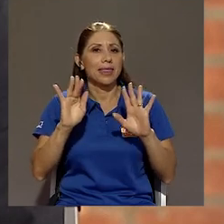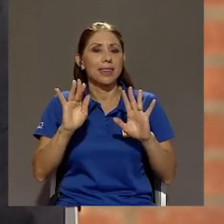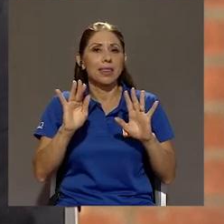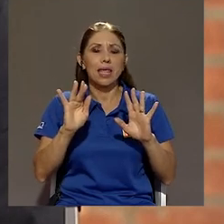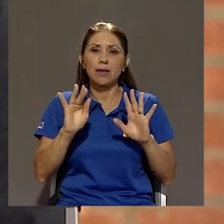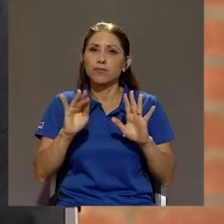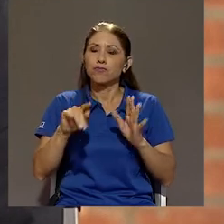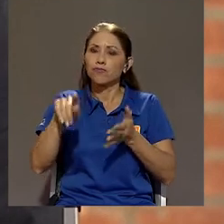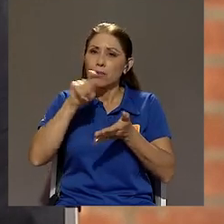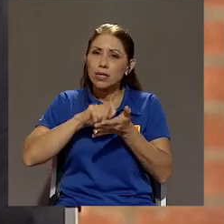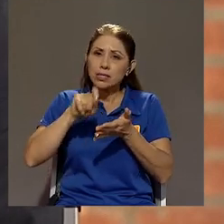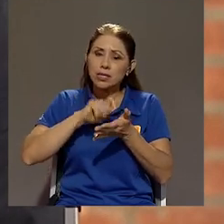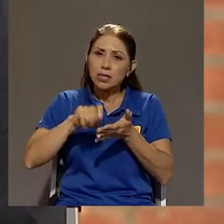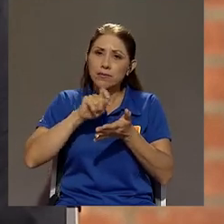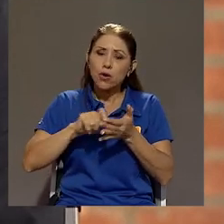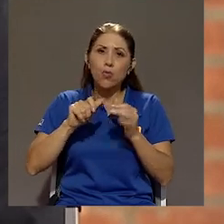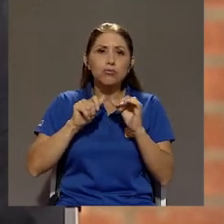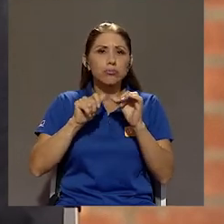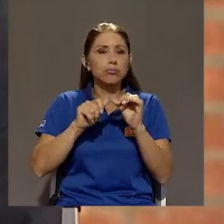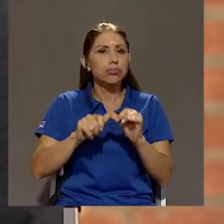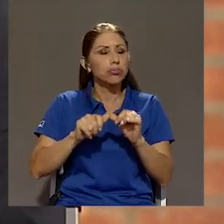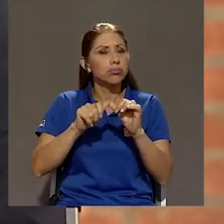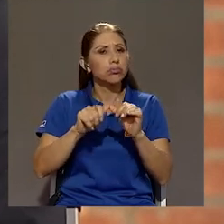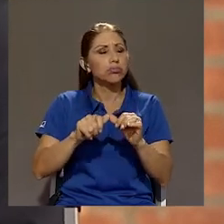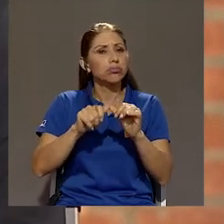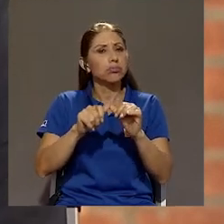de manera aparentemente muy sostenida